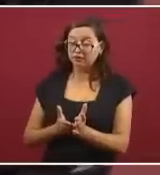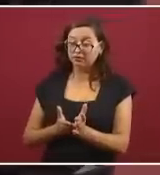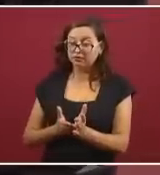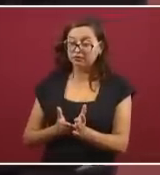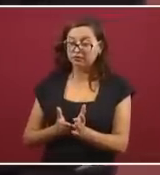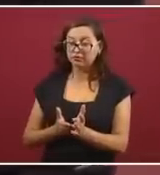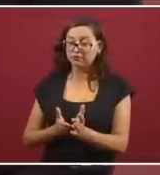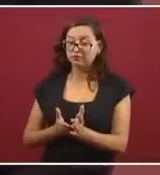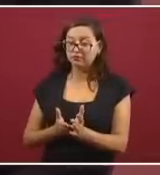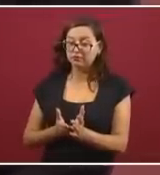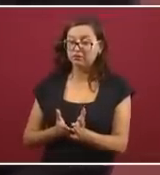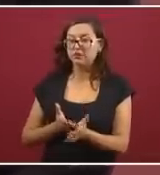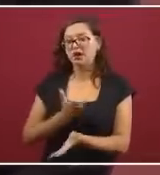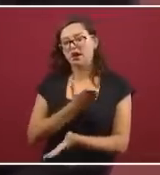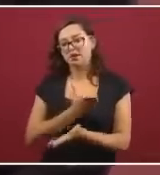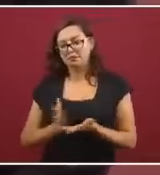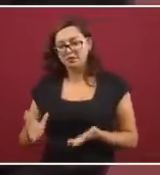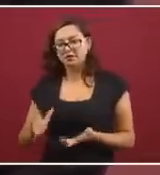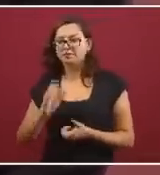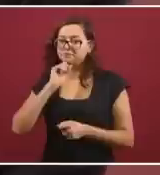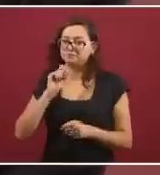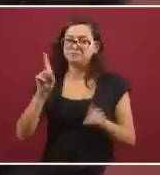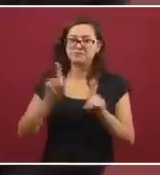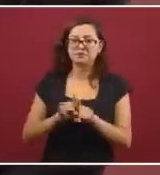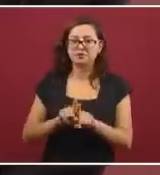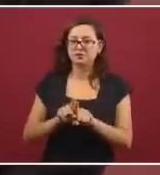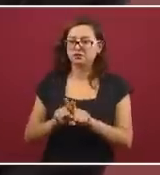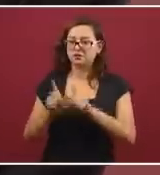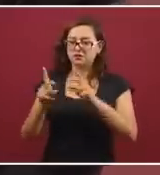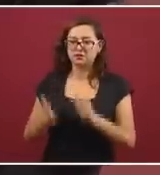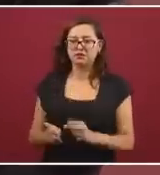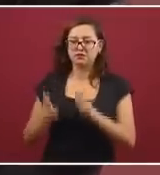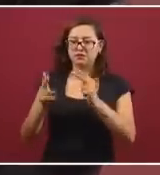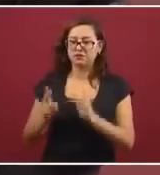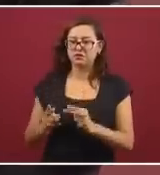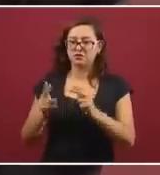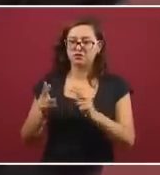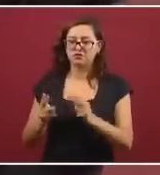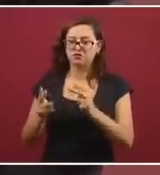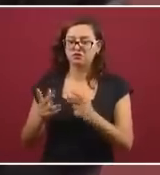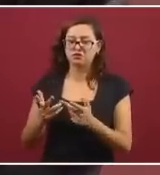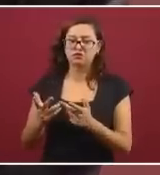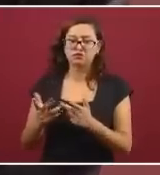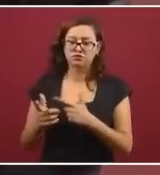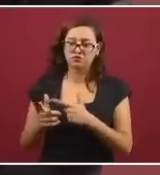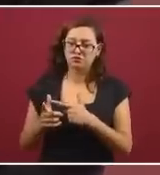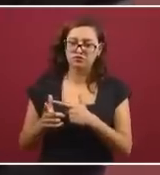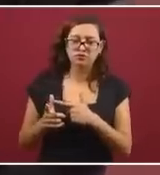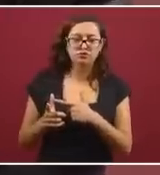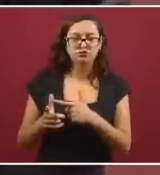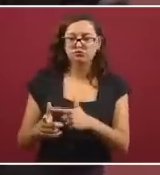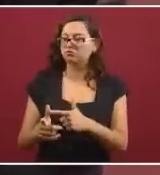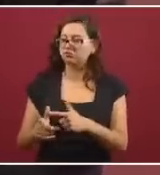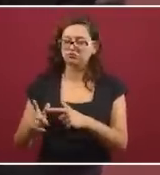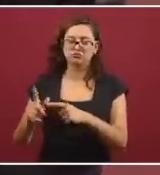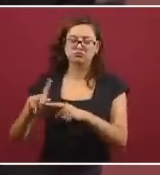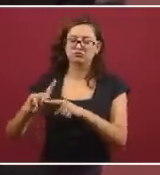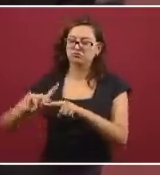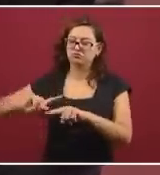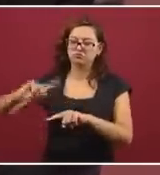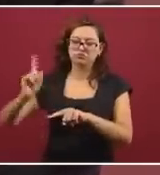ya no va a tener derecho a participar en el sistema